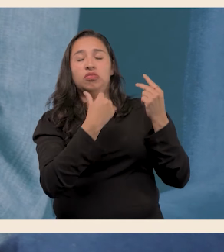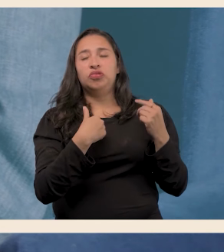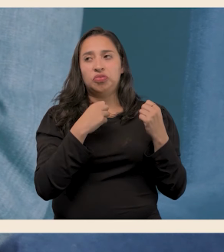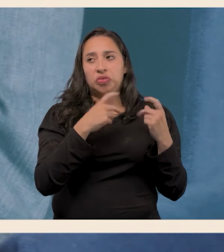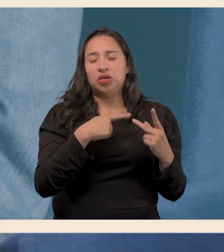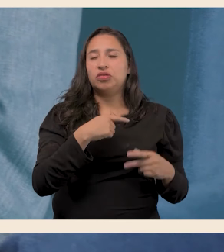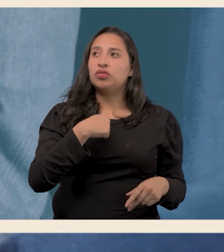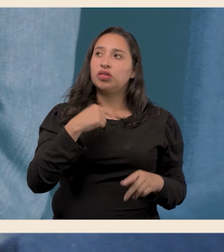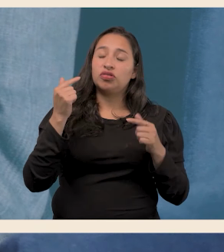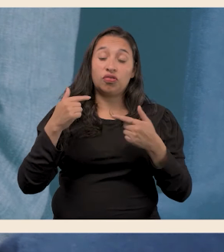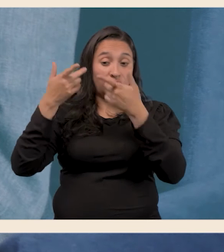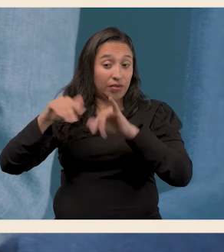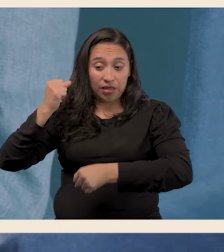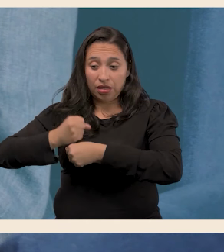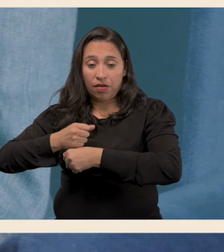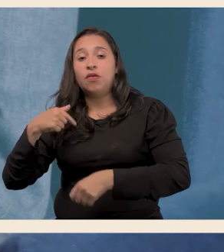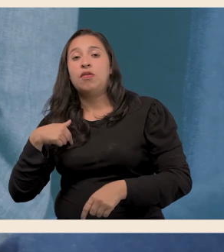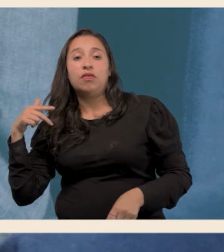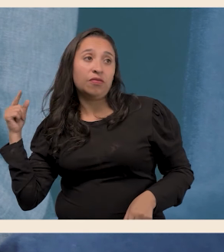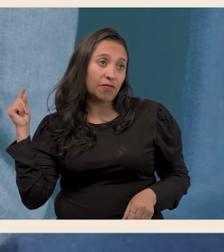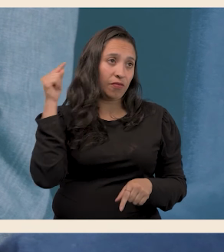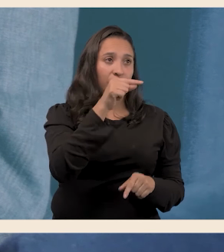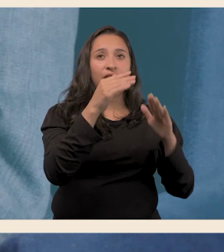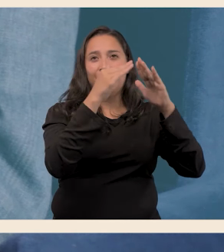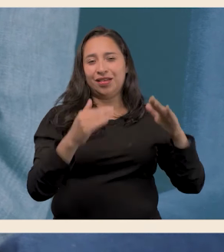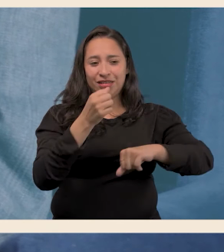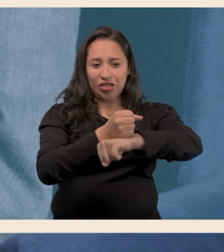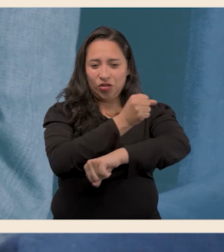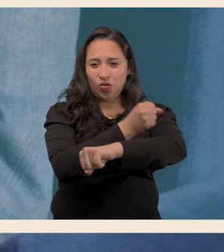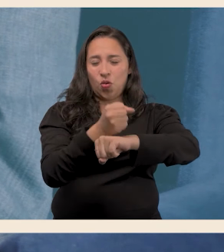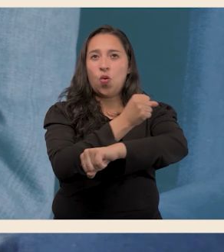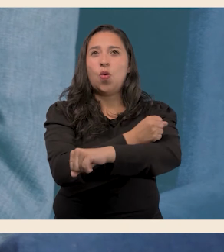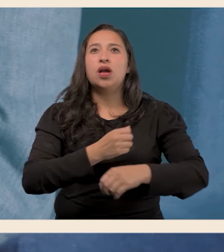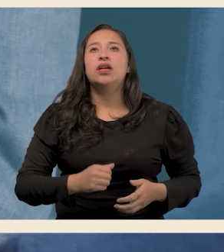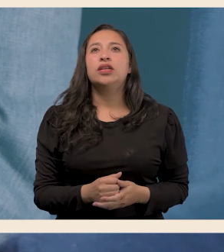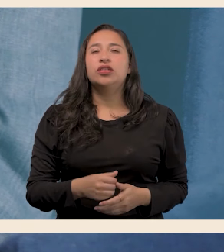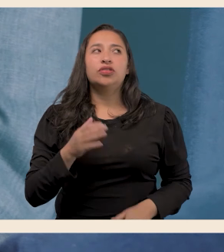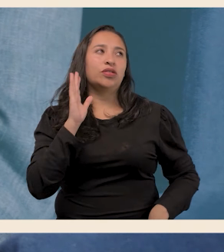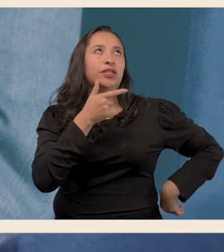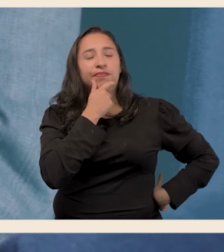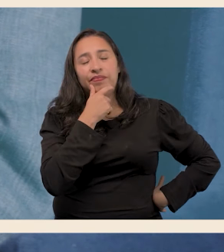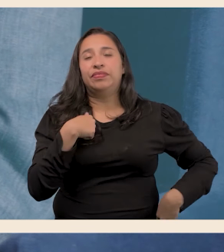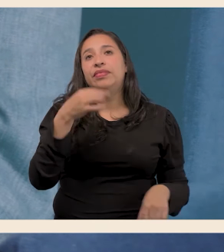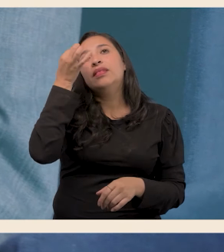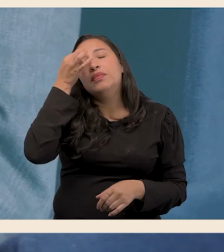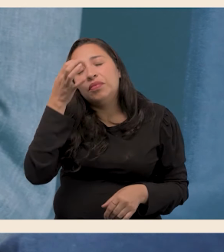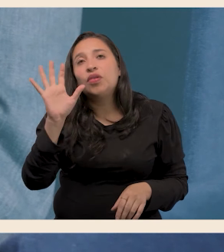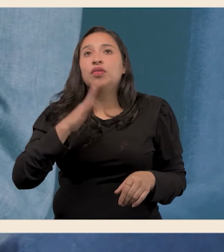Ya me regresé otra vez para el rincón de su donde vivía y de pronto le dije, pues para que Dios